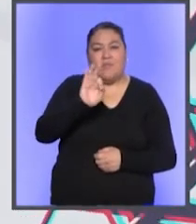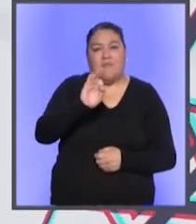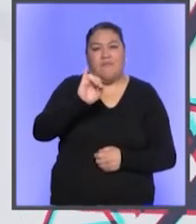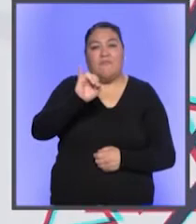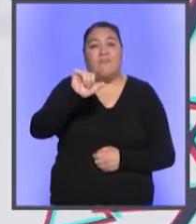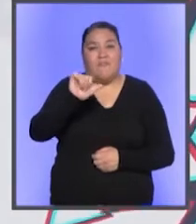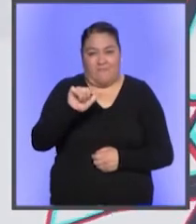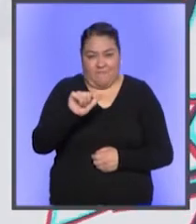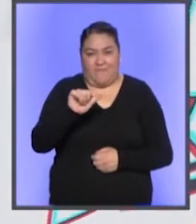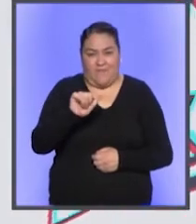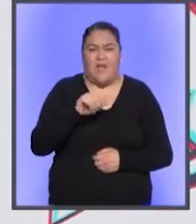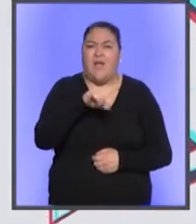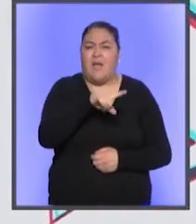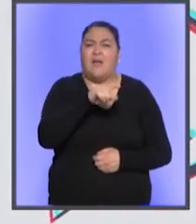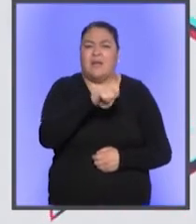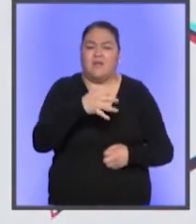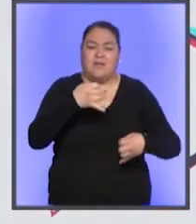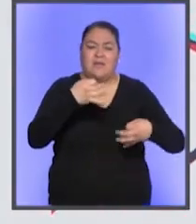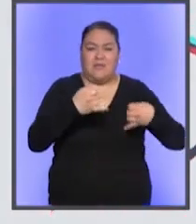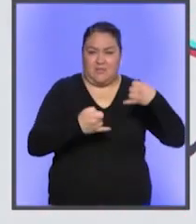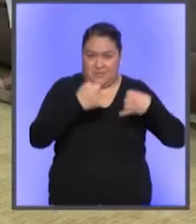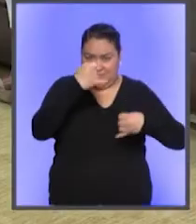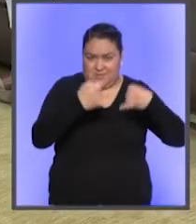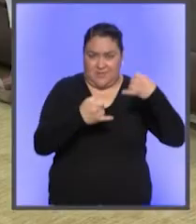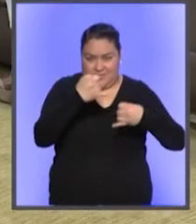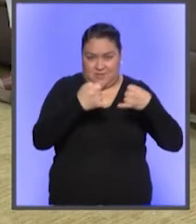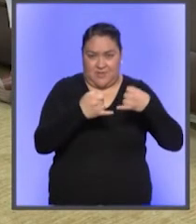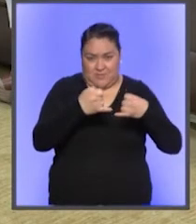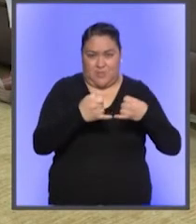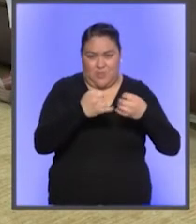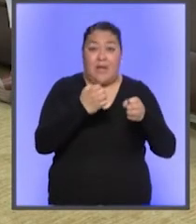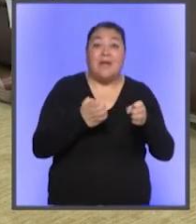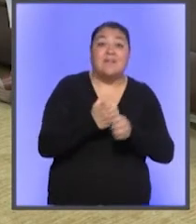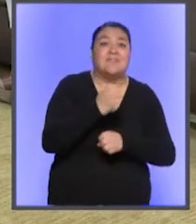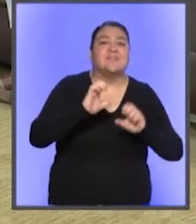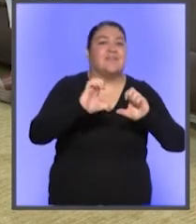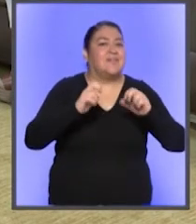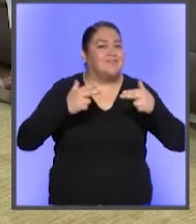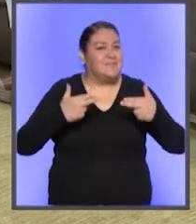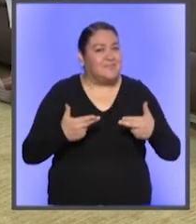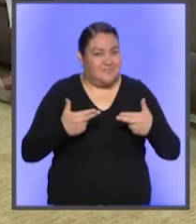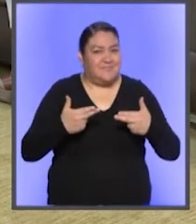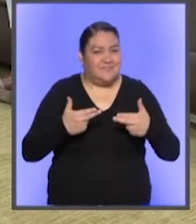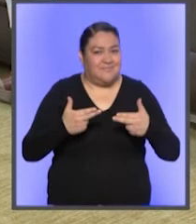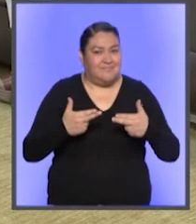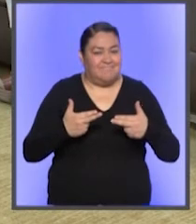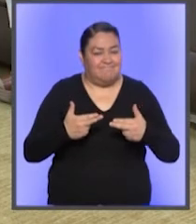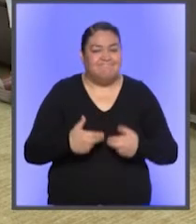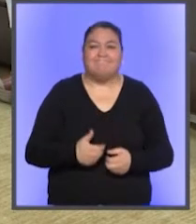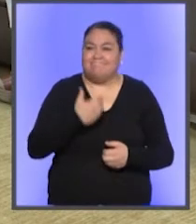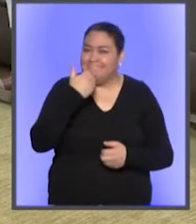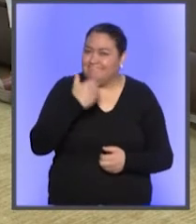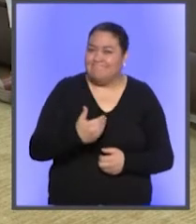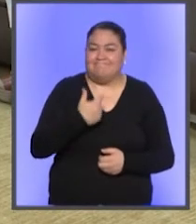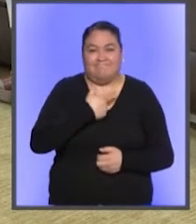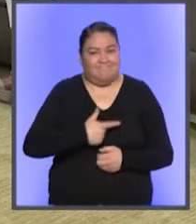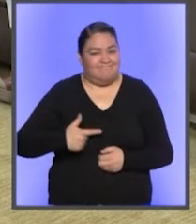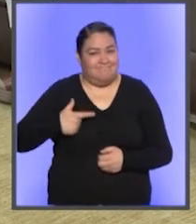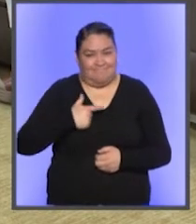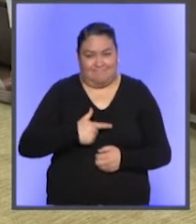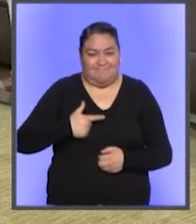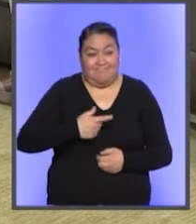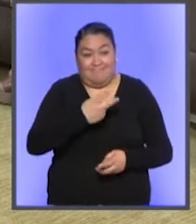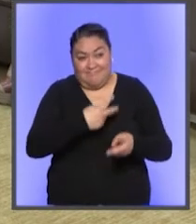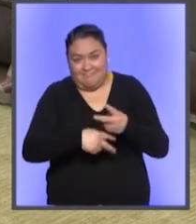Ruiz Olvera de el tribunal electoral de Chiapas Y por supuesto nos